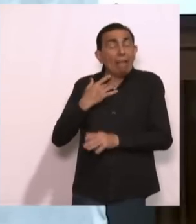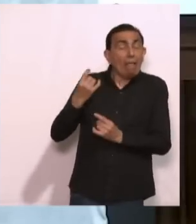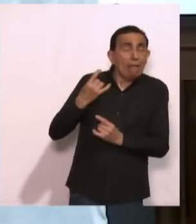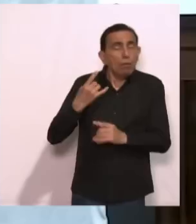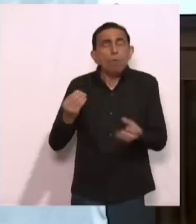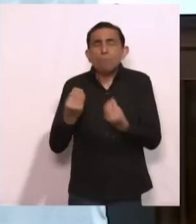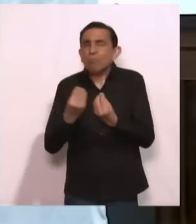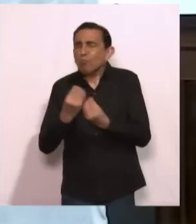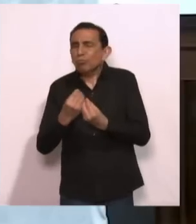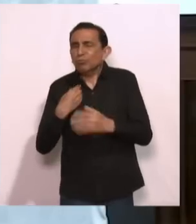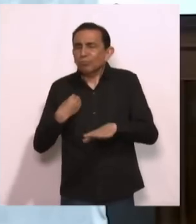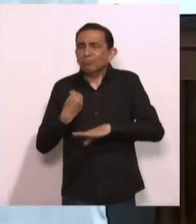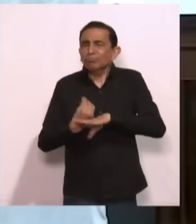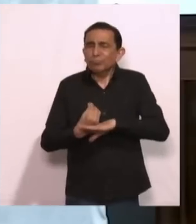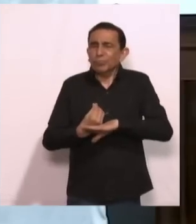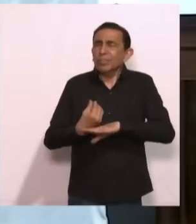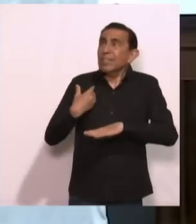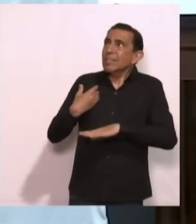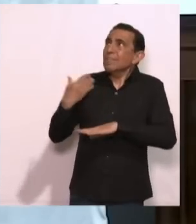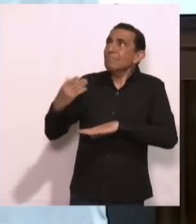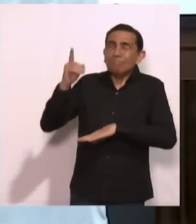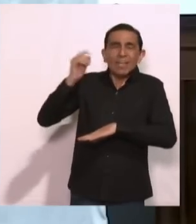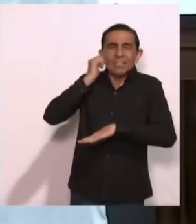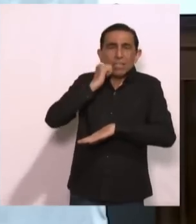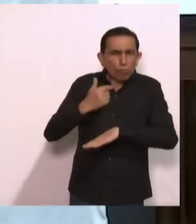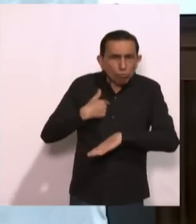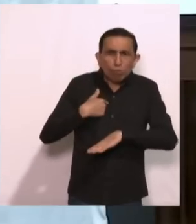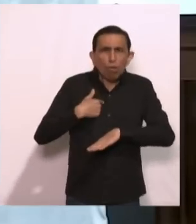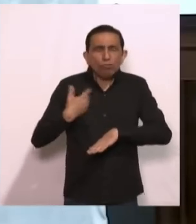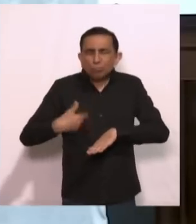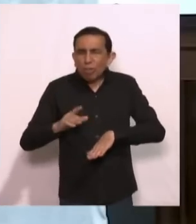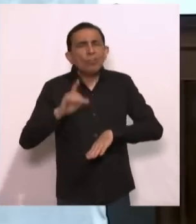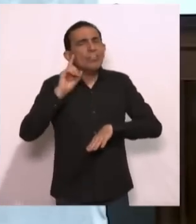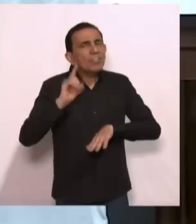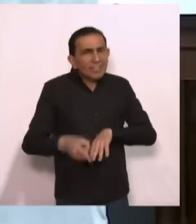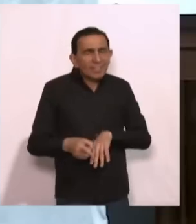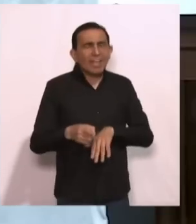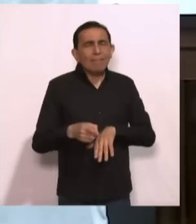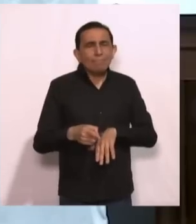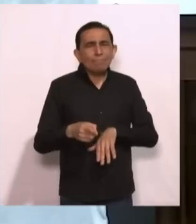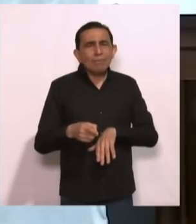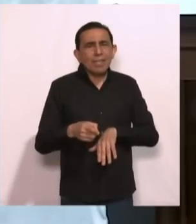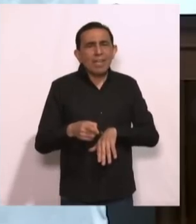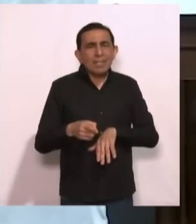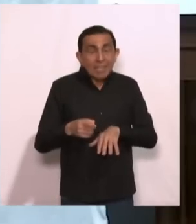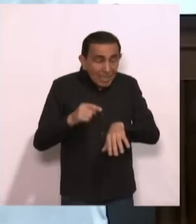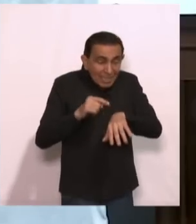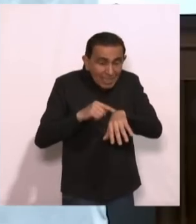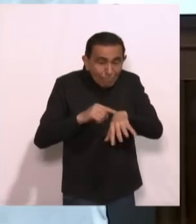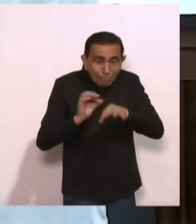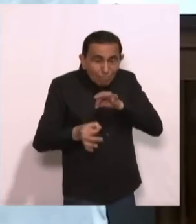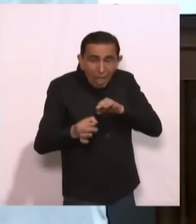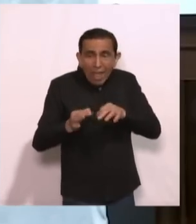porque muchos se presentarán en mi nombre diciendo: soy yo, y también el tiempo está cerca. No lo